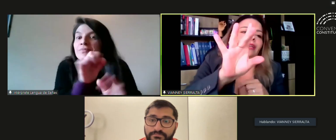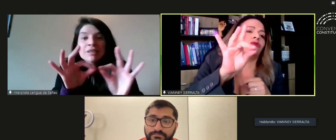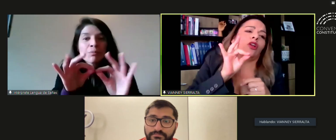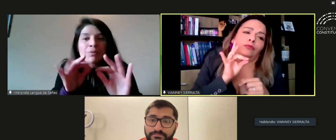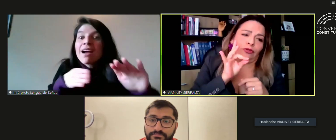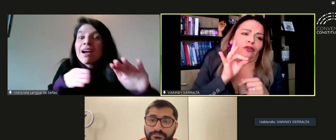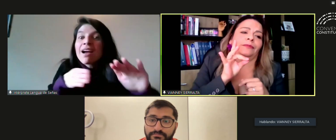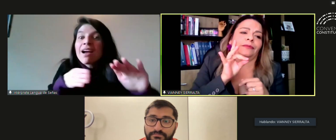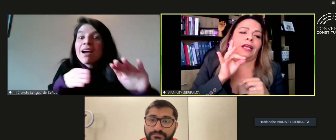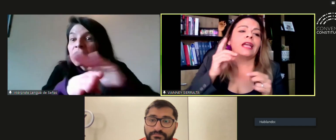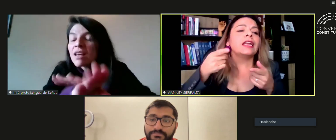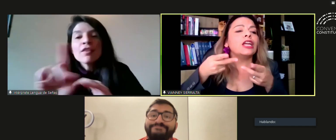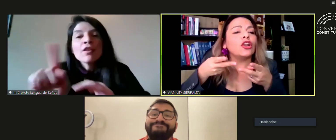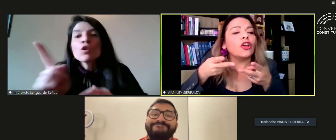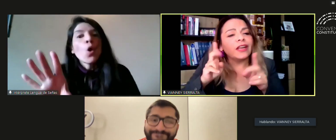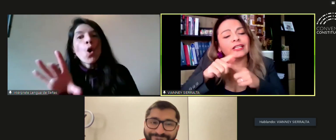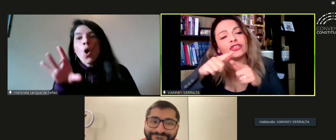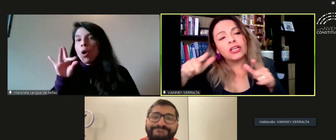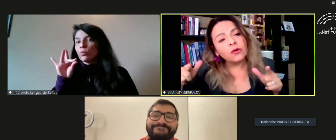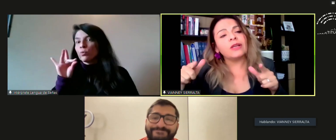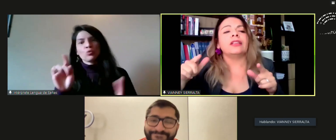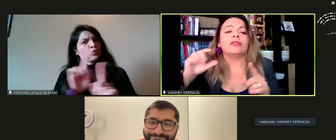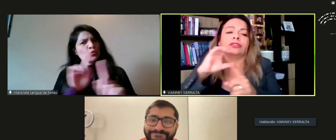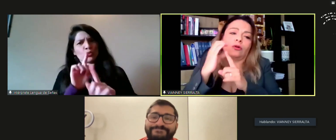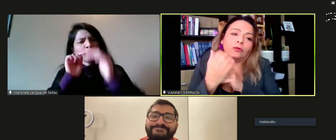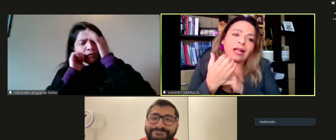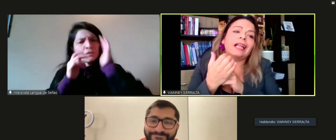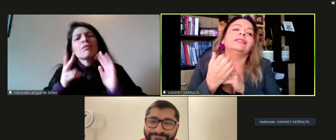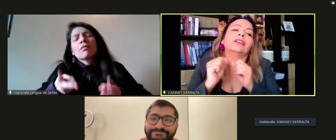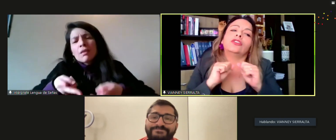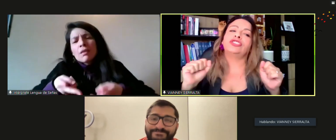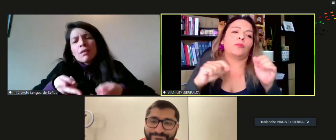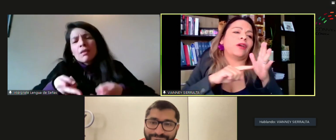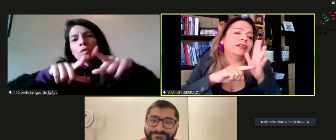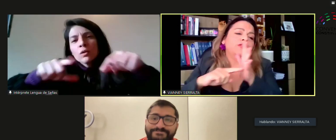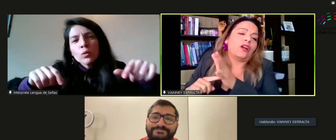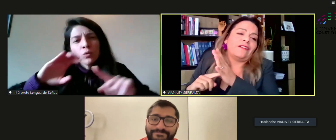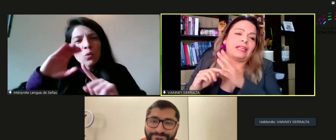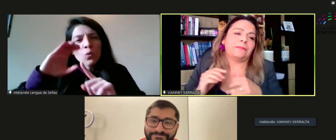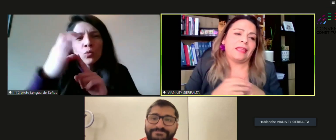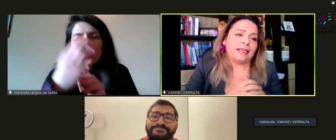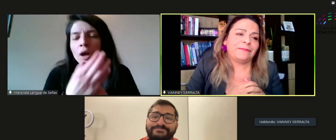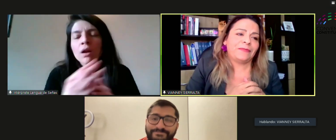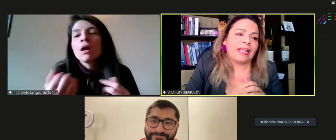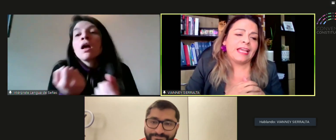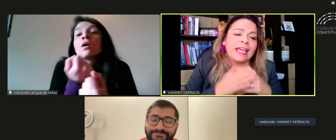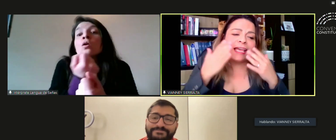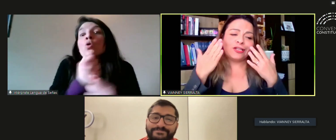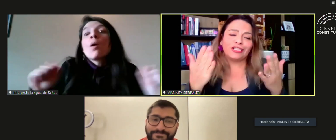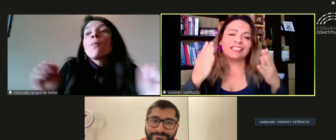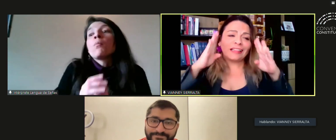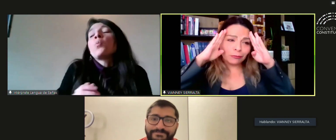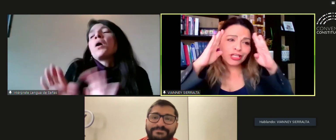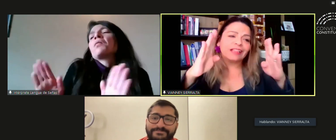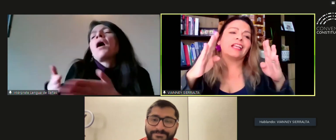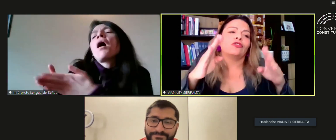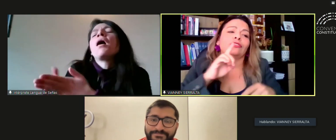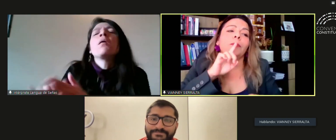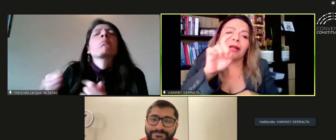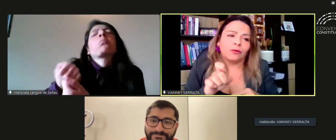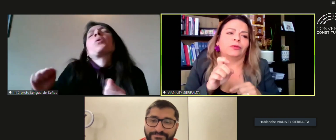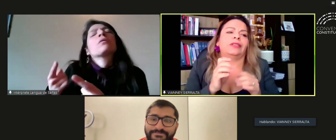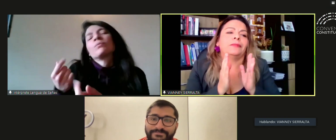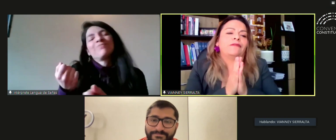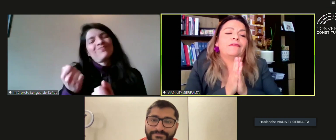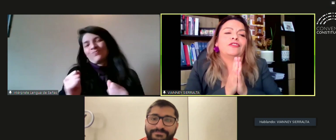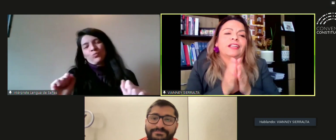recuerden, no es una opción. Y los derechos lingüísticos y culturales no se pueden socavar e impedir. Entonces, estamos atentos a